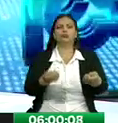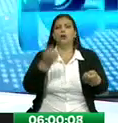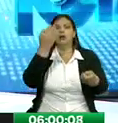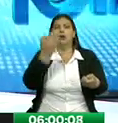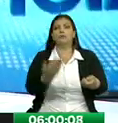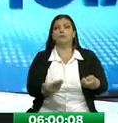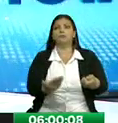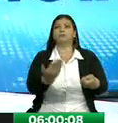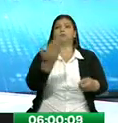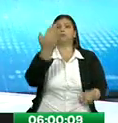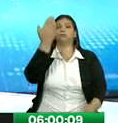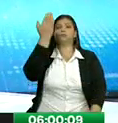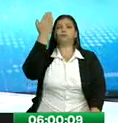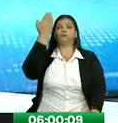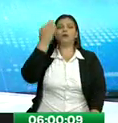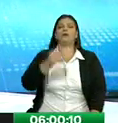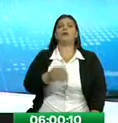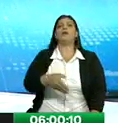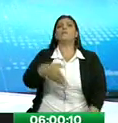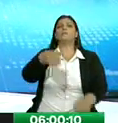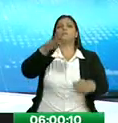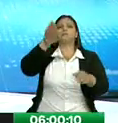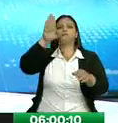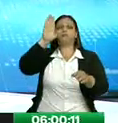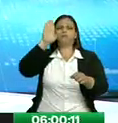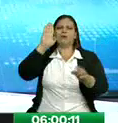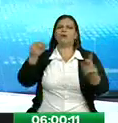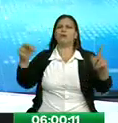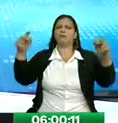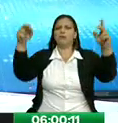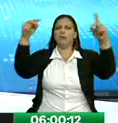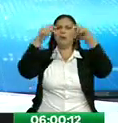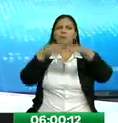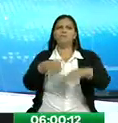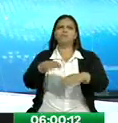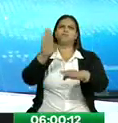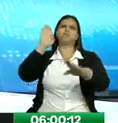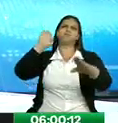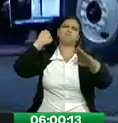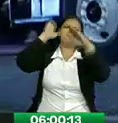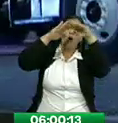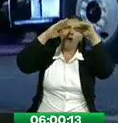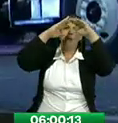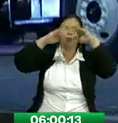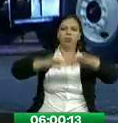de la estructura se encuentra prófugo. Veamos.